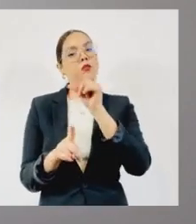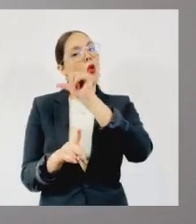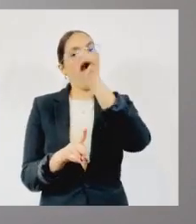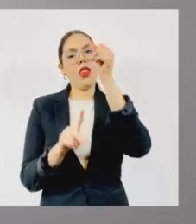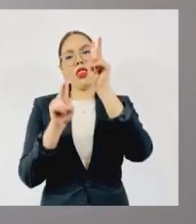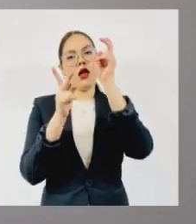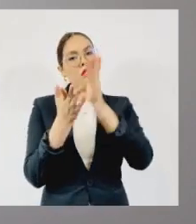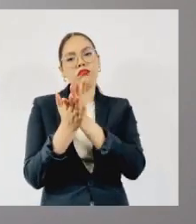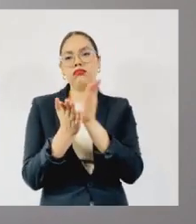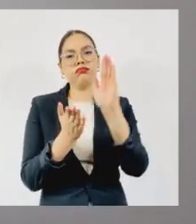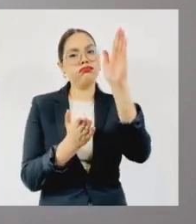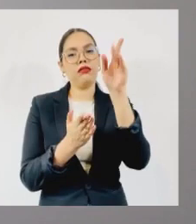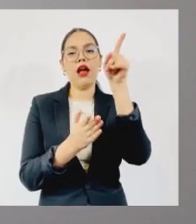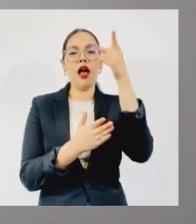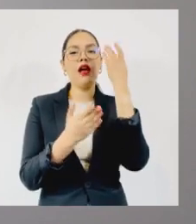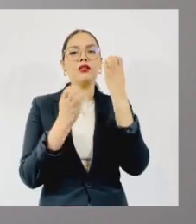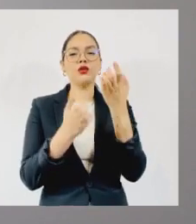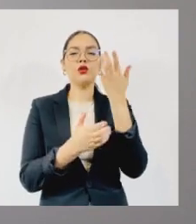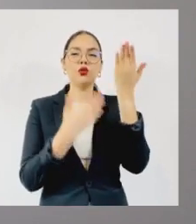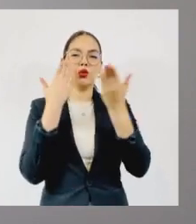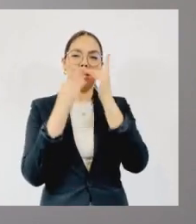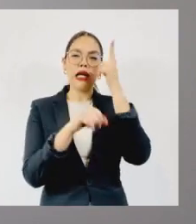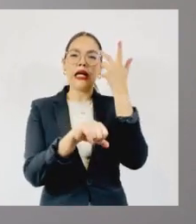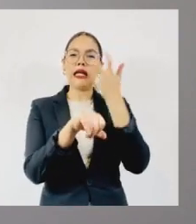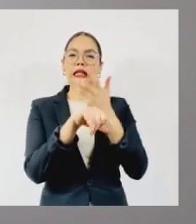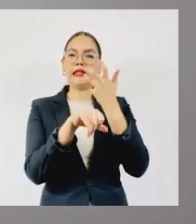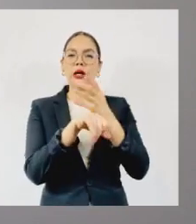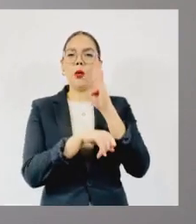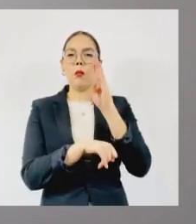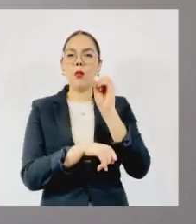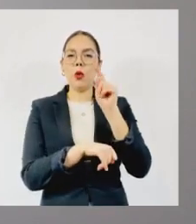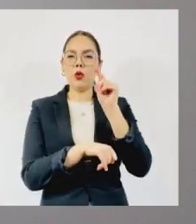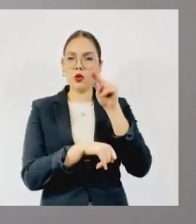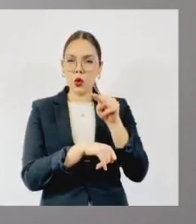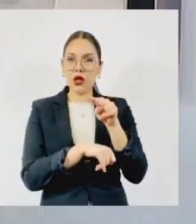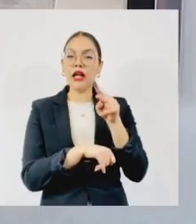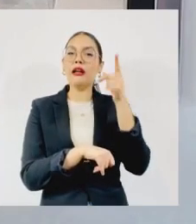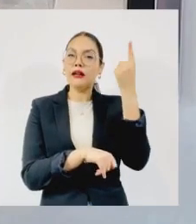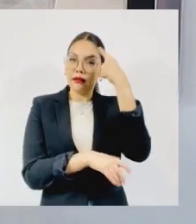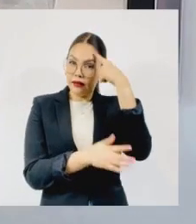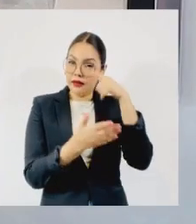Está estudiando en Boston y está estudiando, ¿qué creen?